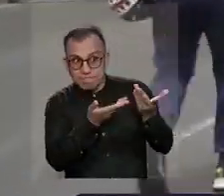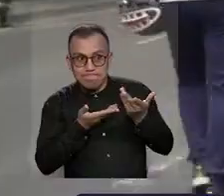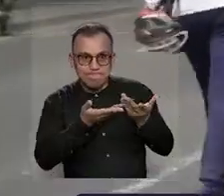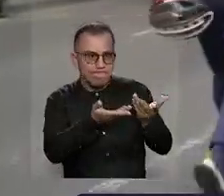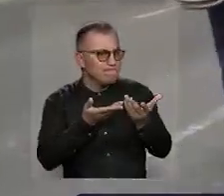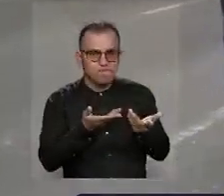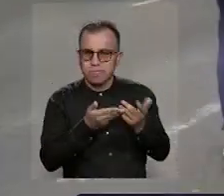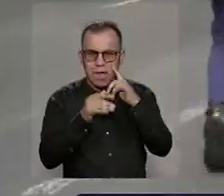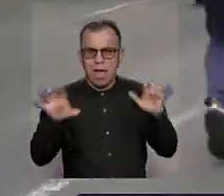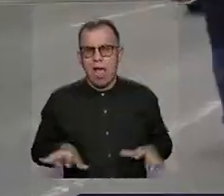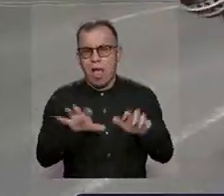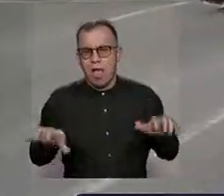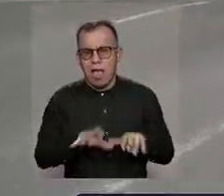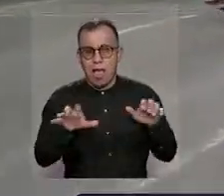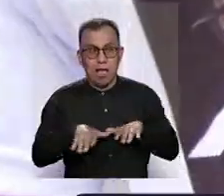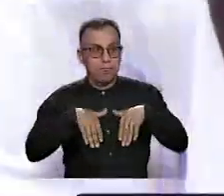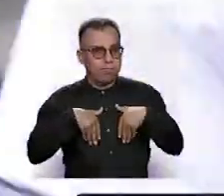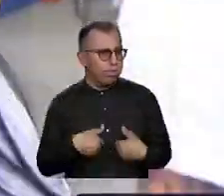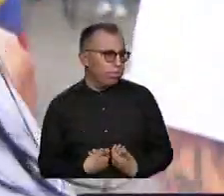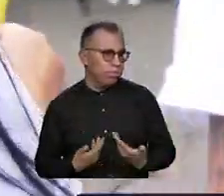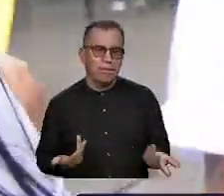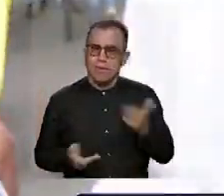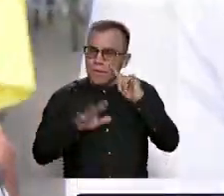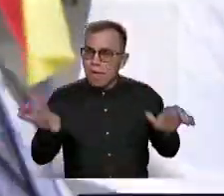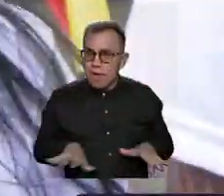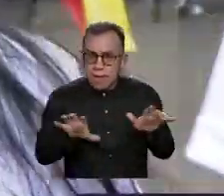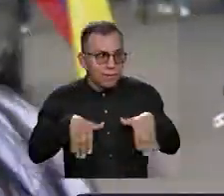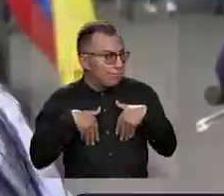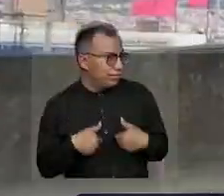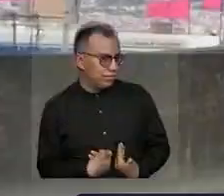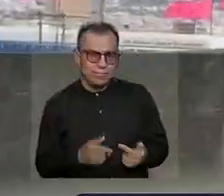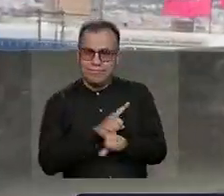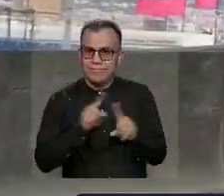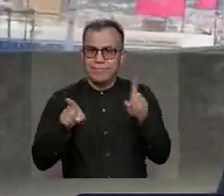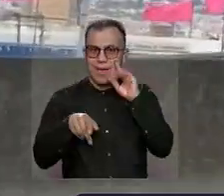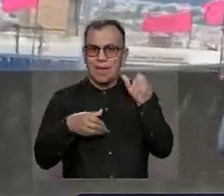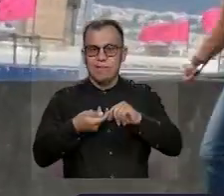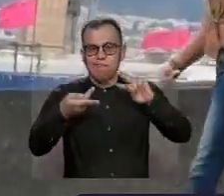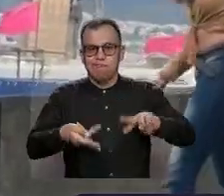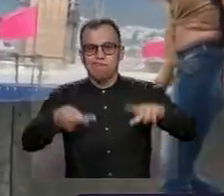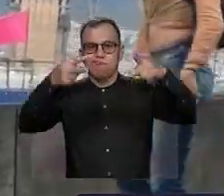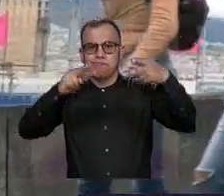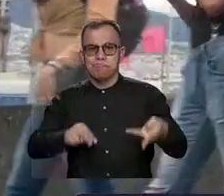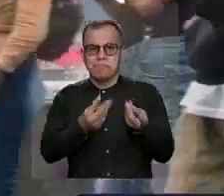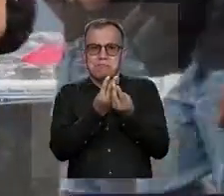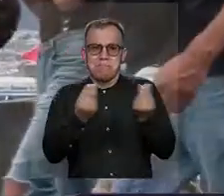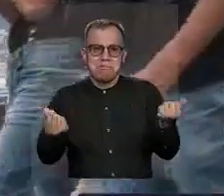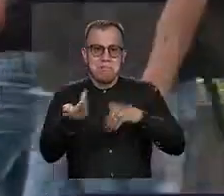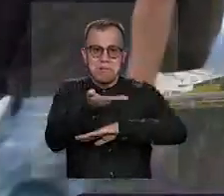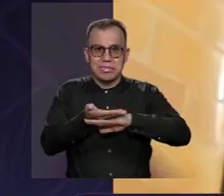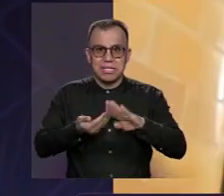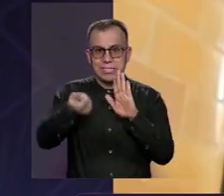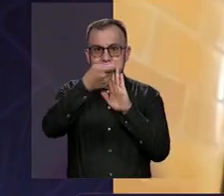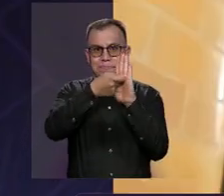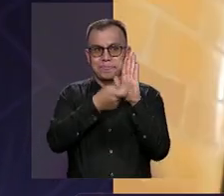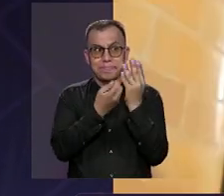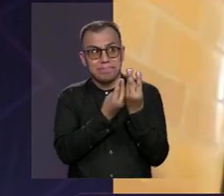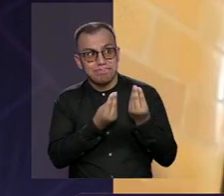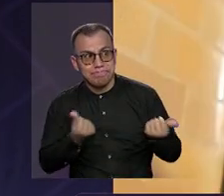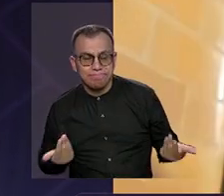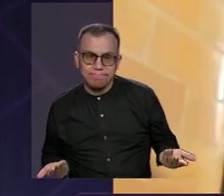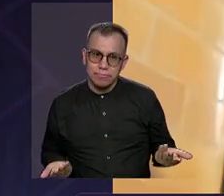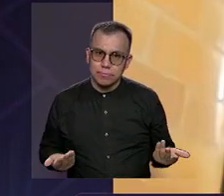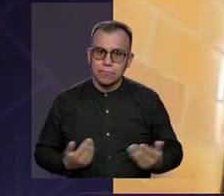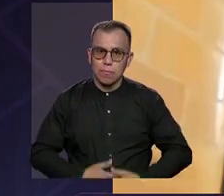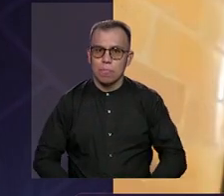sido un desgaste porque nunca logran concertar algo en particular y por el contrario se diluyen las exigencias. Recordemos que